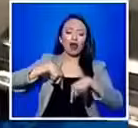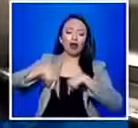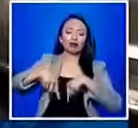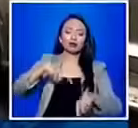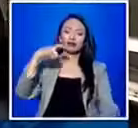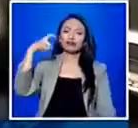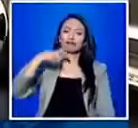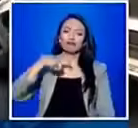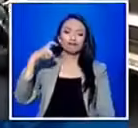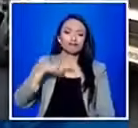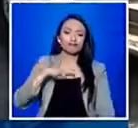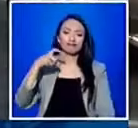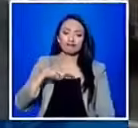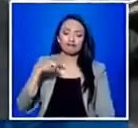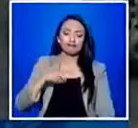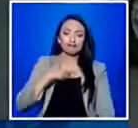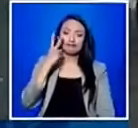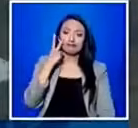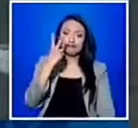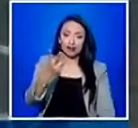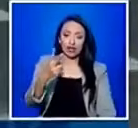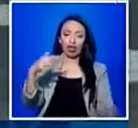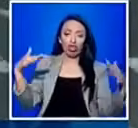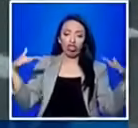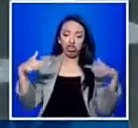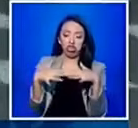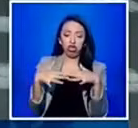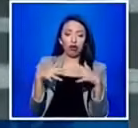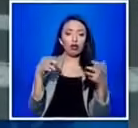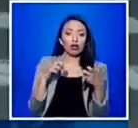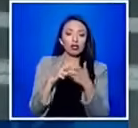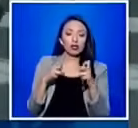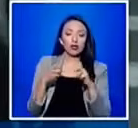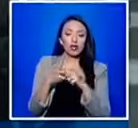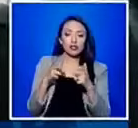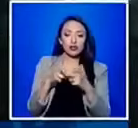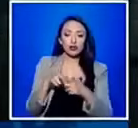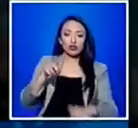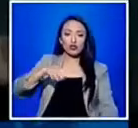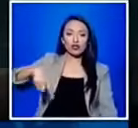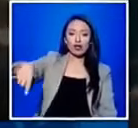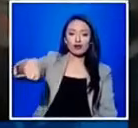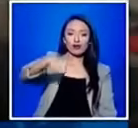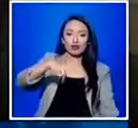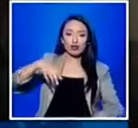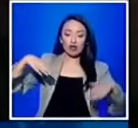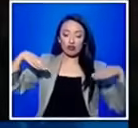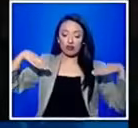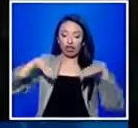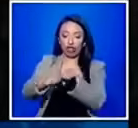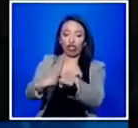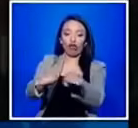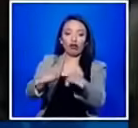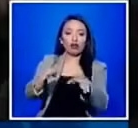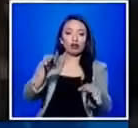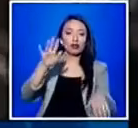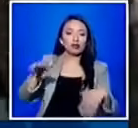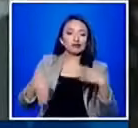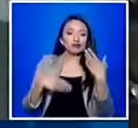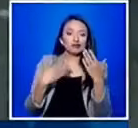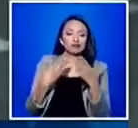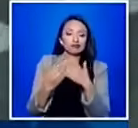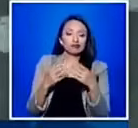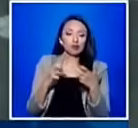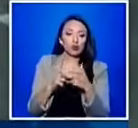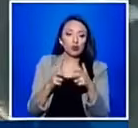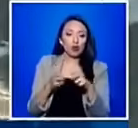de Tránsito o de la Policía Nacional, porque claro, en esta jurisdicción es un poco confuso porque se divide la responsabilidad tanto